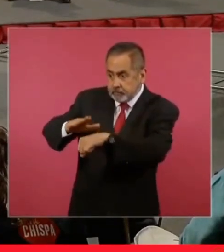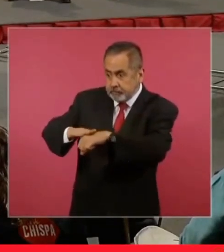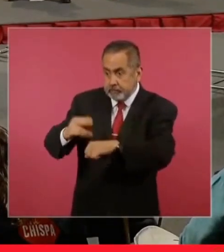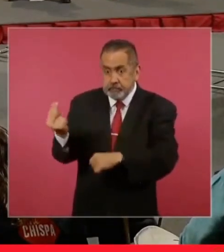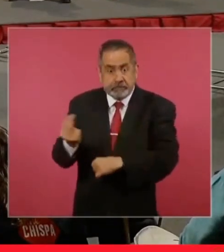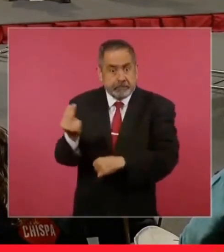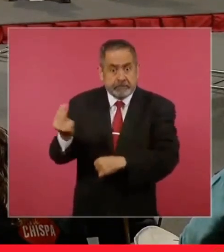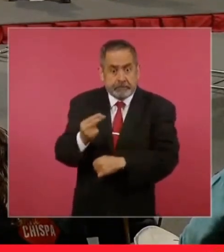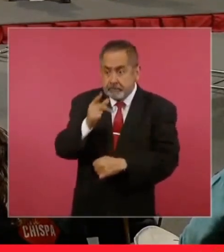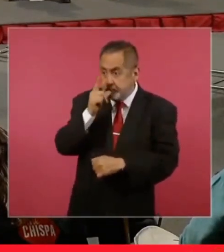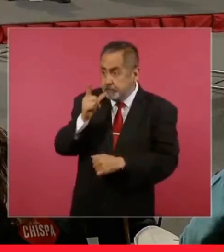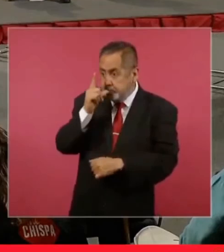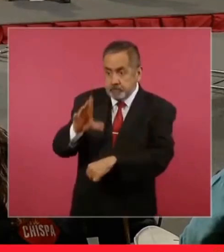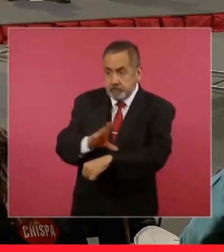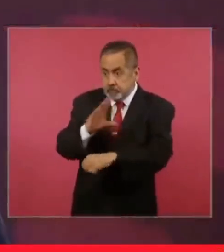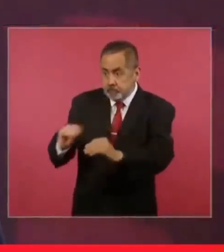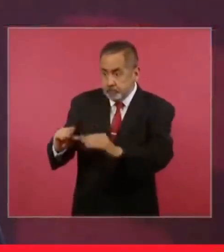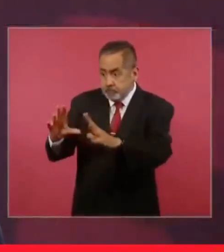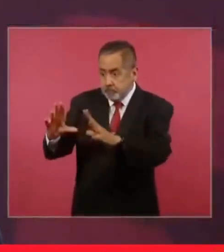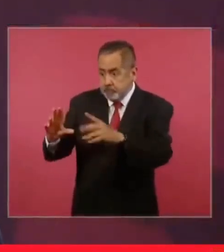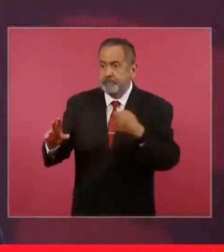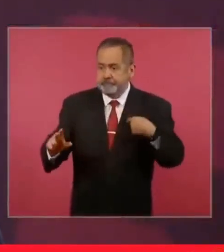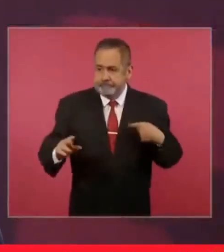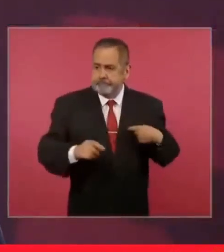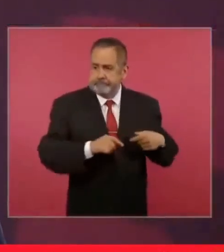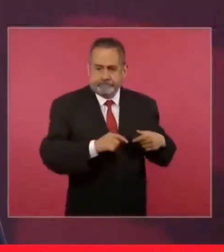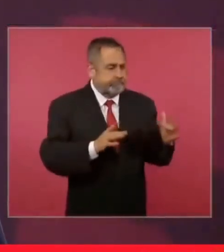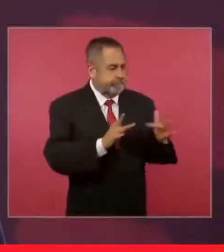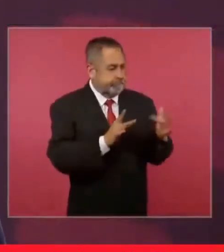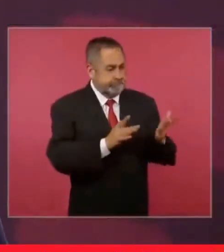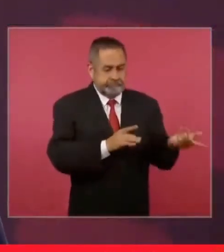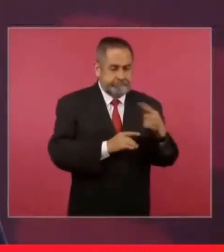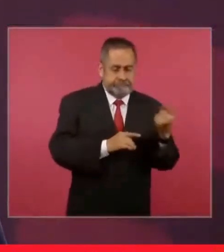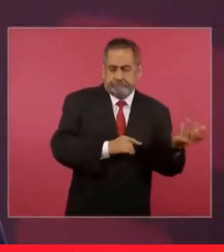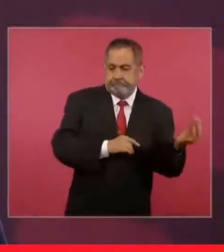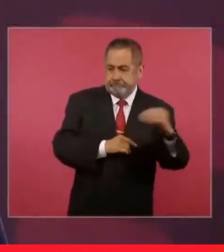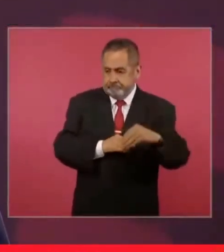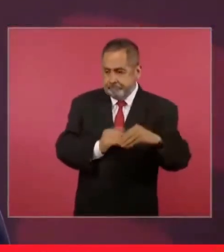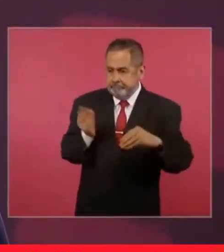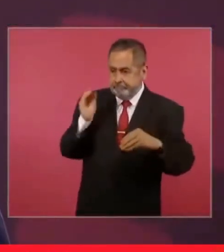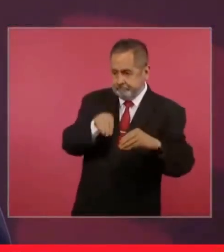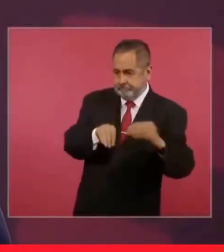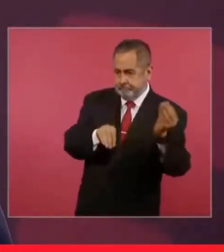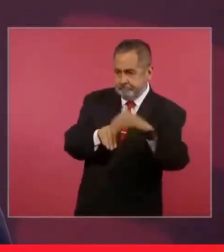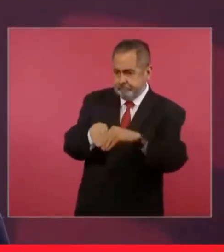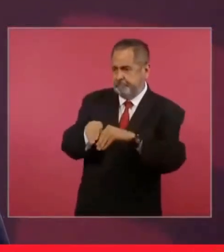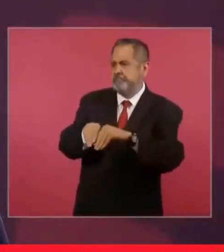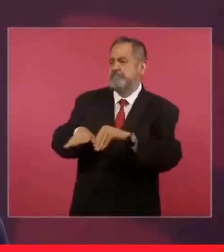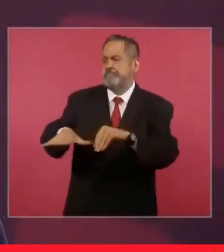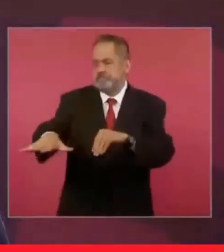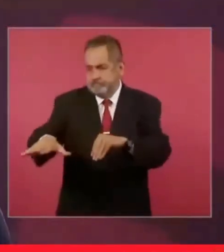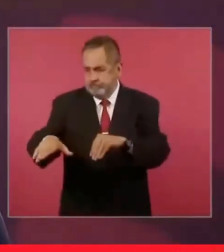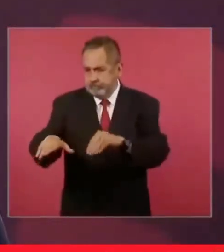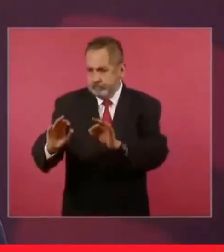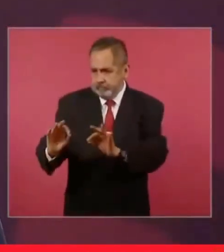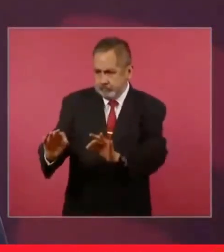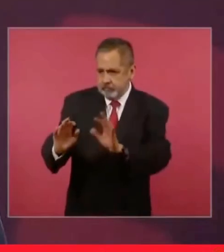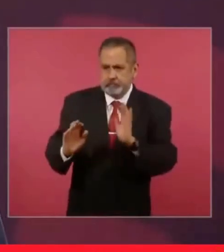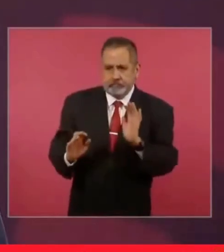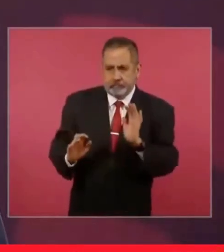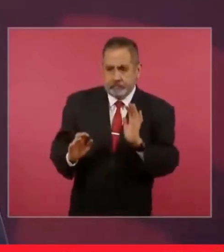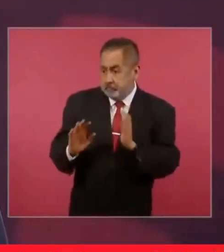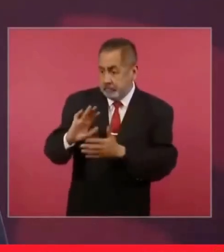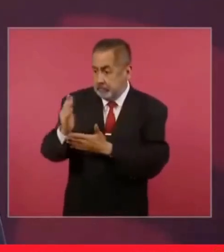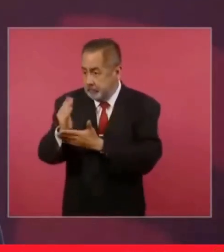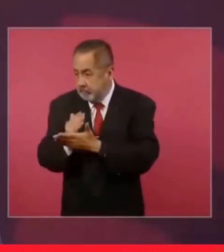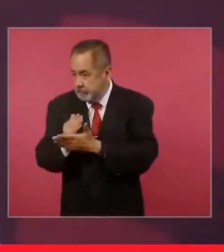demanda, incrementamos el número de generadores conectados o subimos su capacidad, su generación que están en